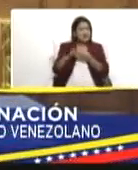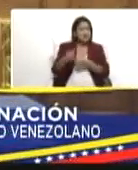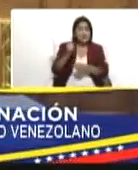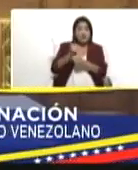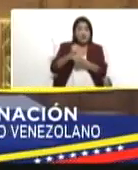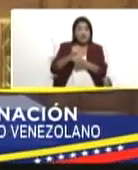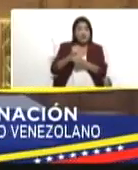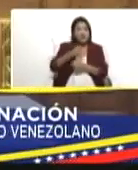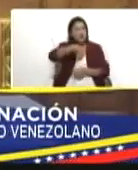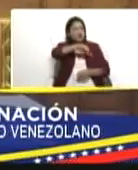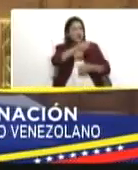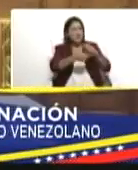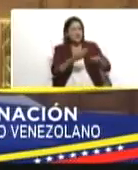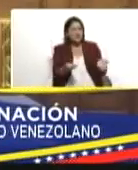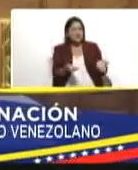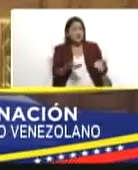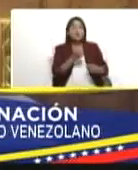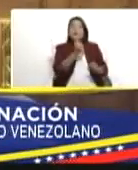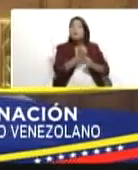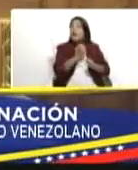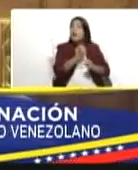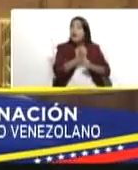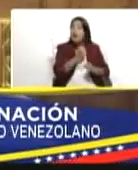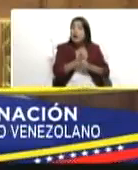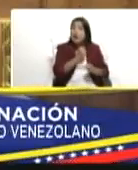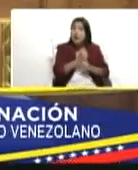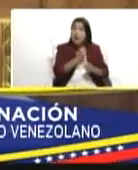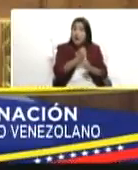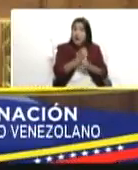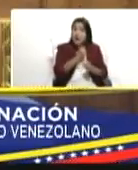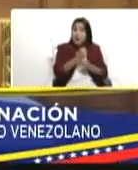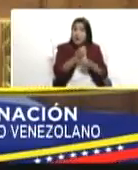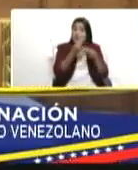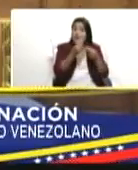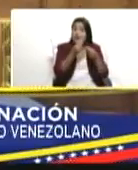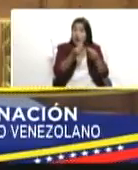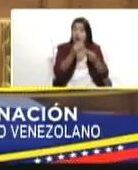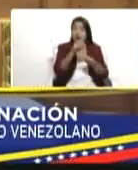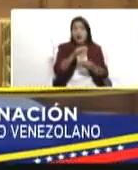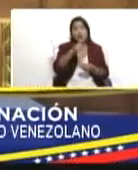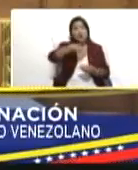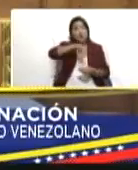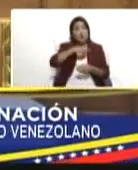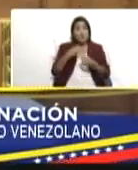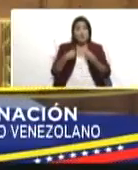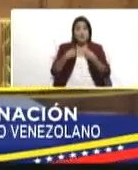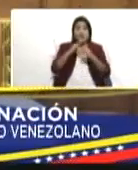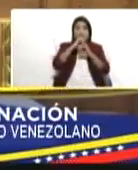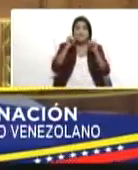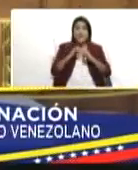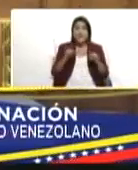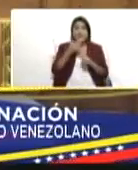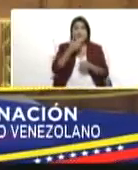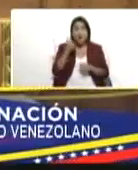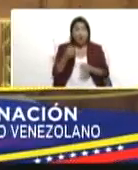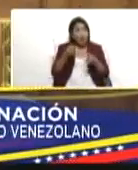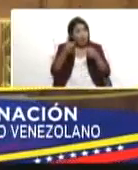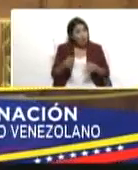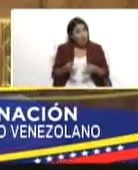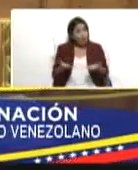nosotros trabajando y buscando mayor suma de felicidad para nuas vidas y para la vida del